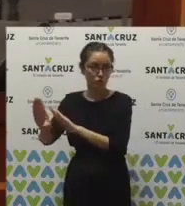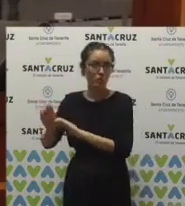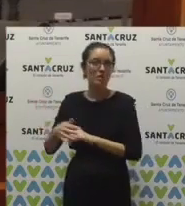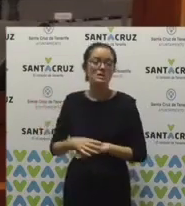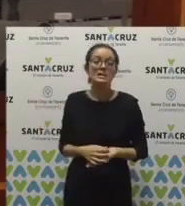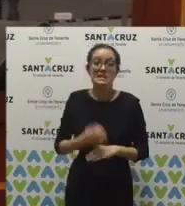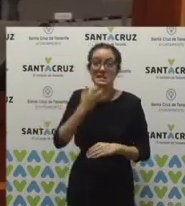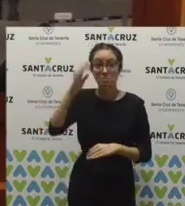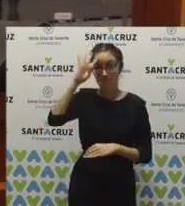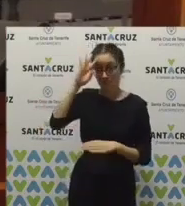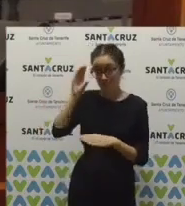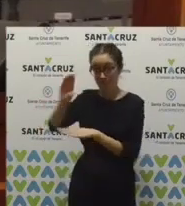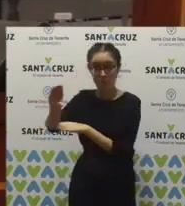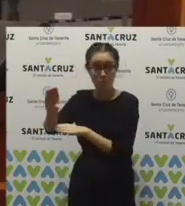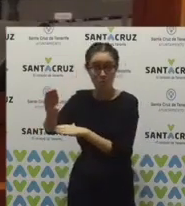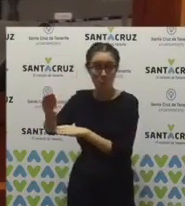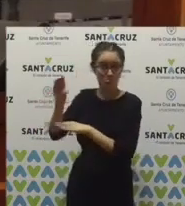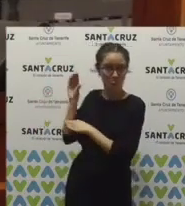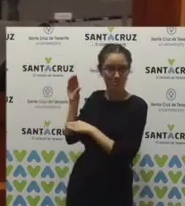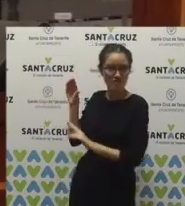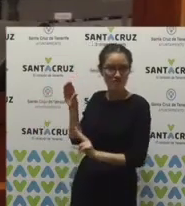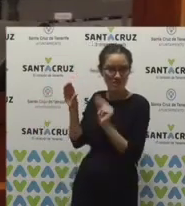solicitaríamos para incorporarse